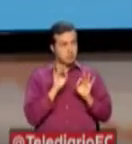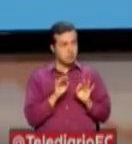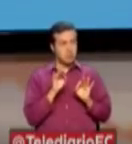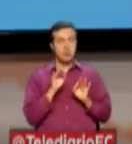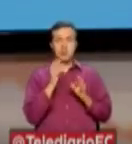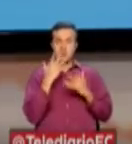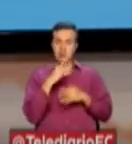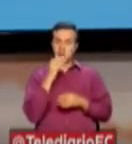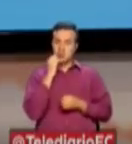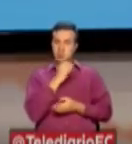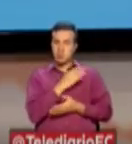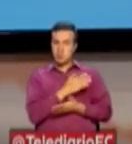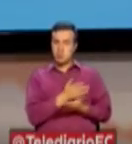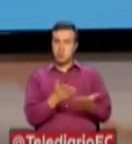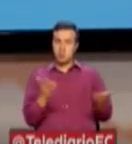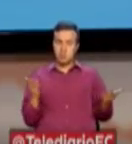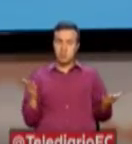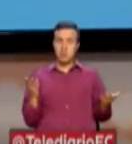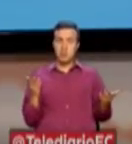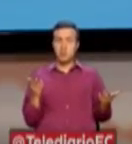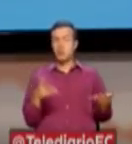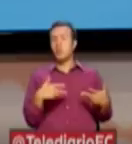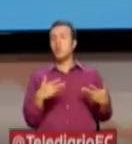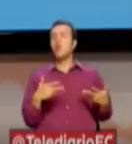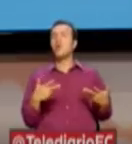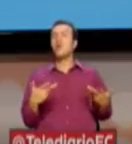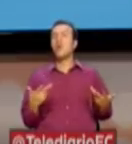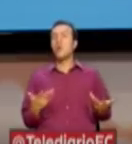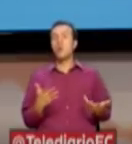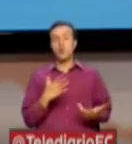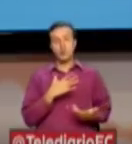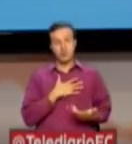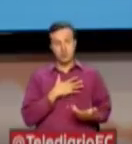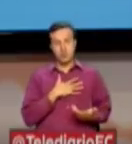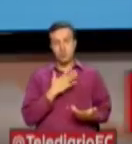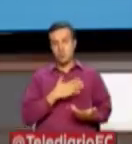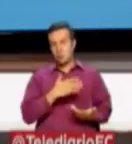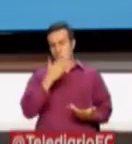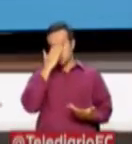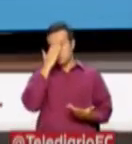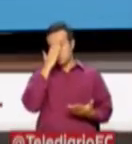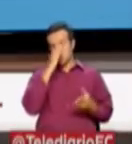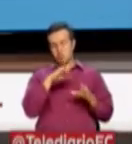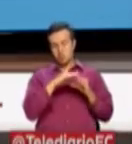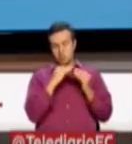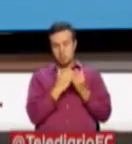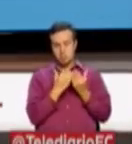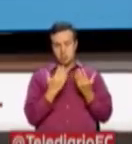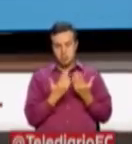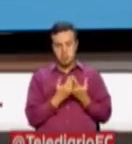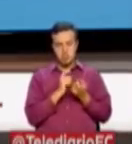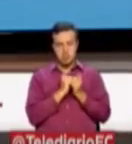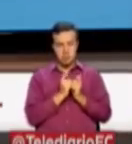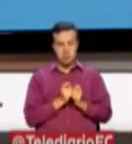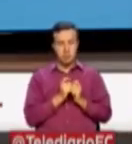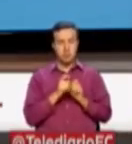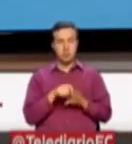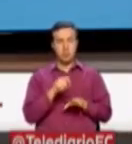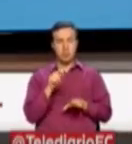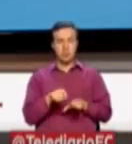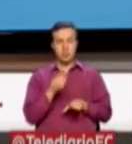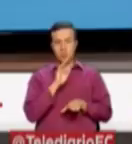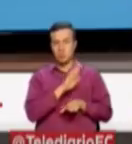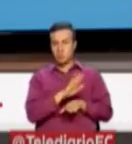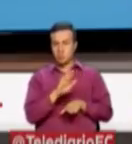repito ya le expliqué hace un momento cómo se conforman hasta mi conocimiento esta comisión para renovar los jueces de la corte